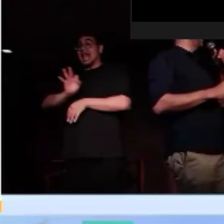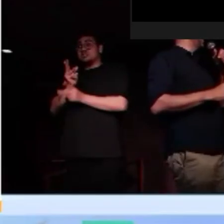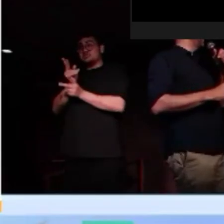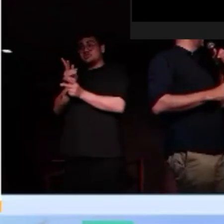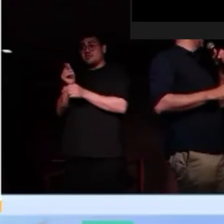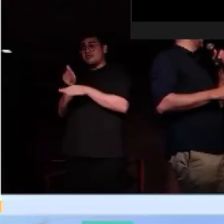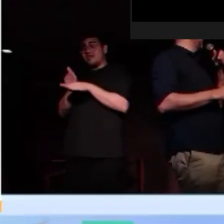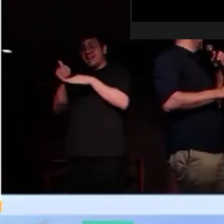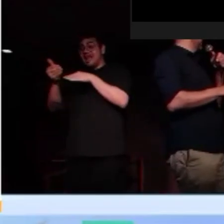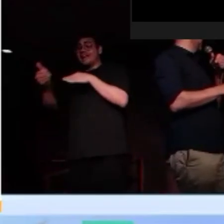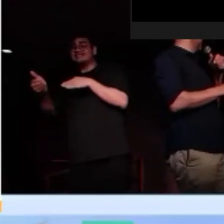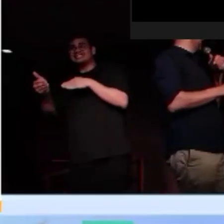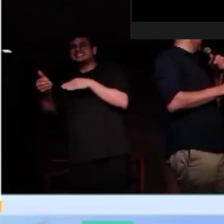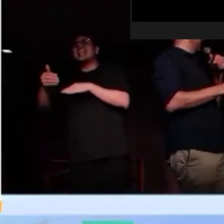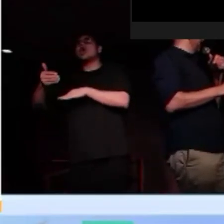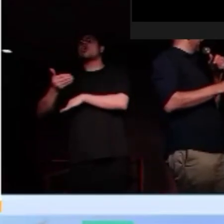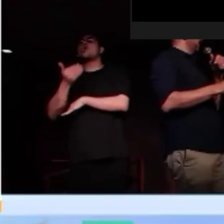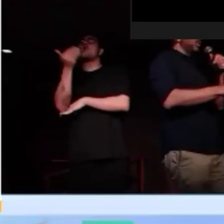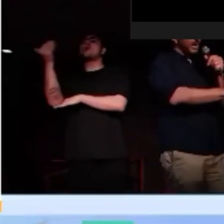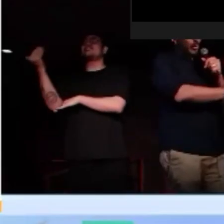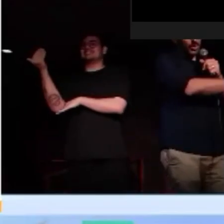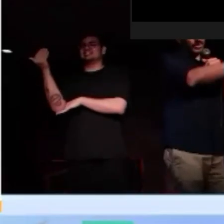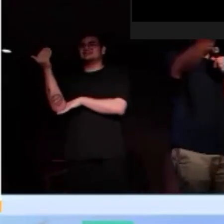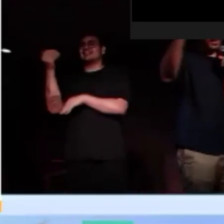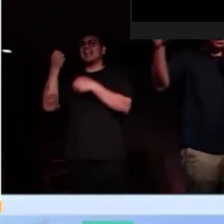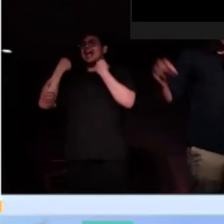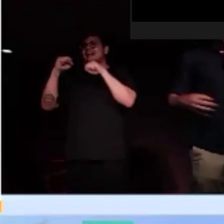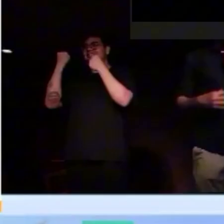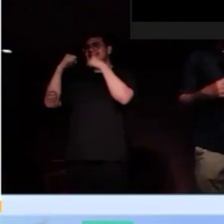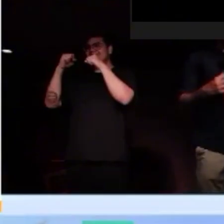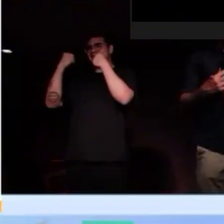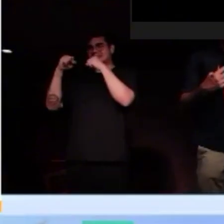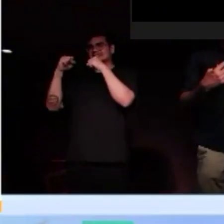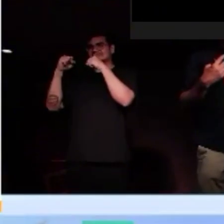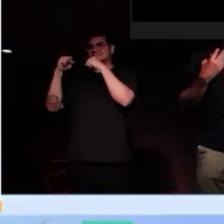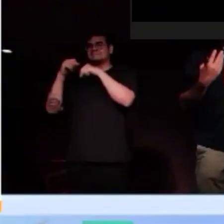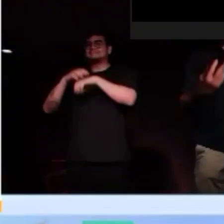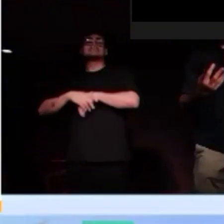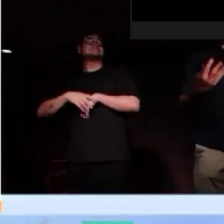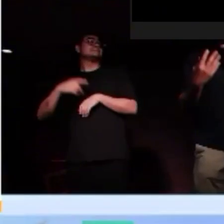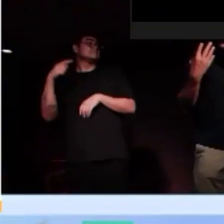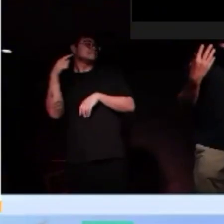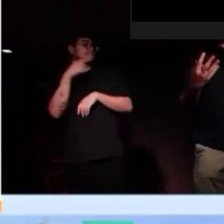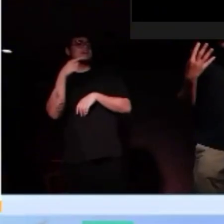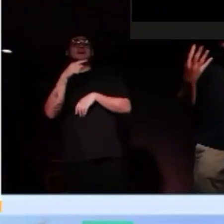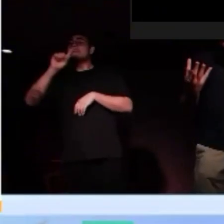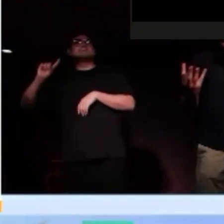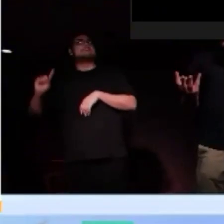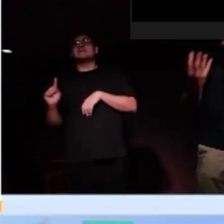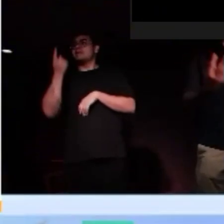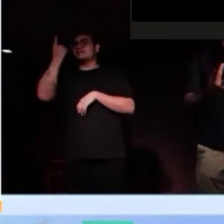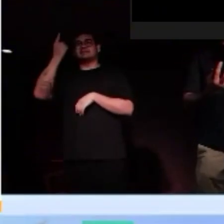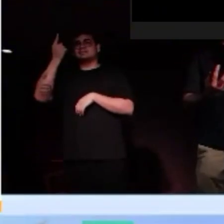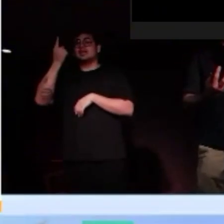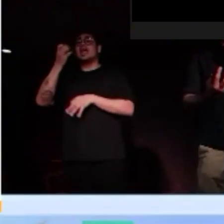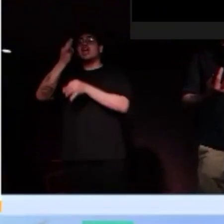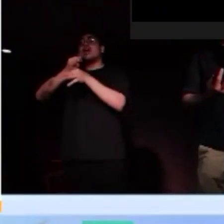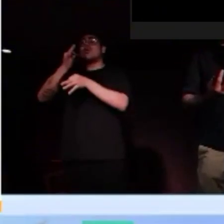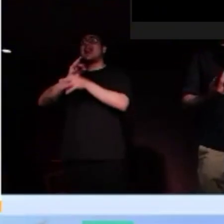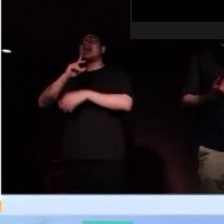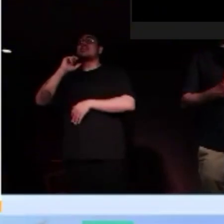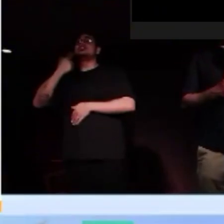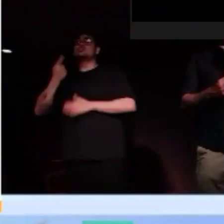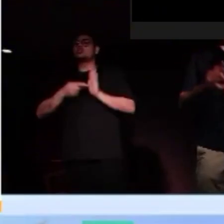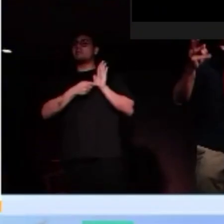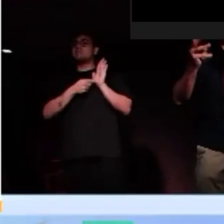experiencias didácticas, que era la primera vez, y eso es en el hall central de la facultad, que una escuela de estudiantes sordos presentaba.